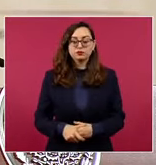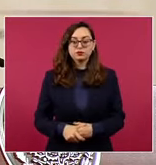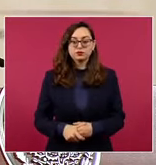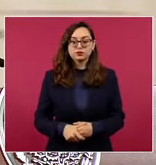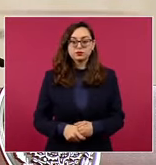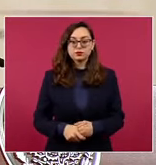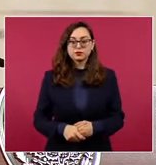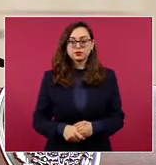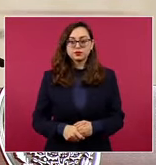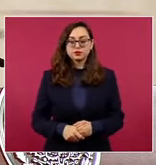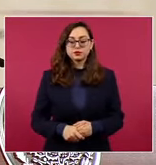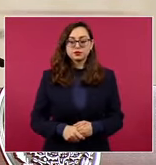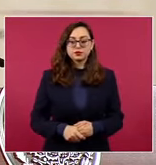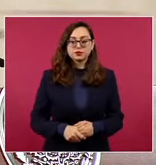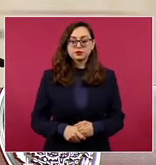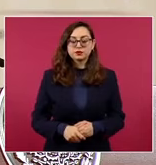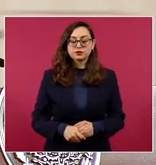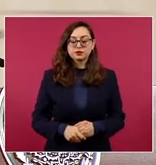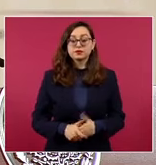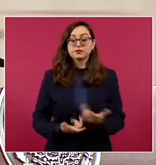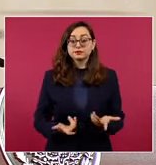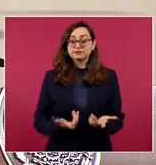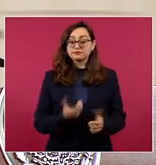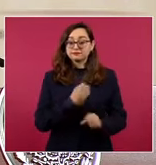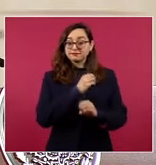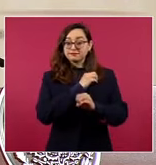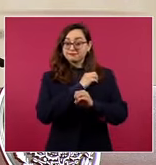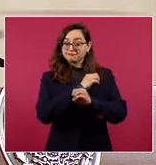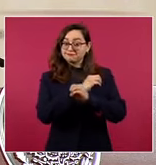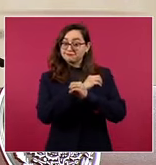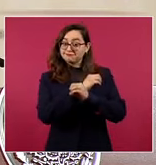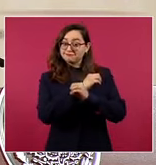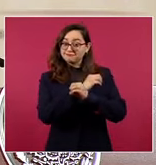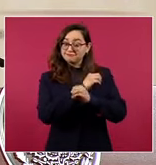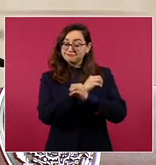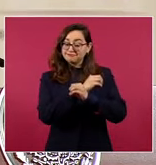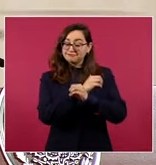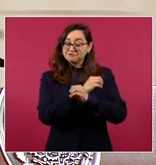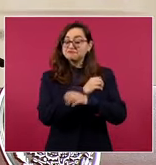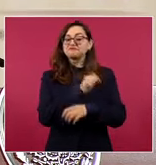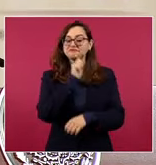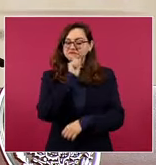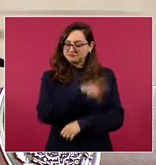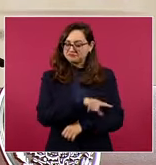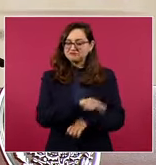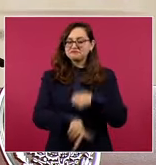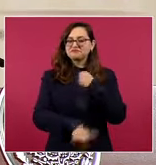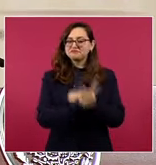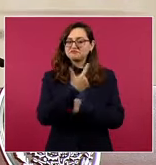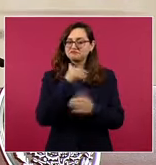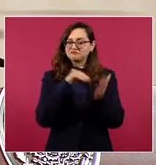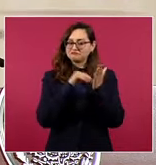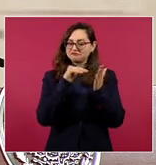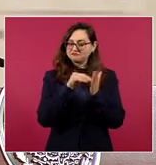Los Oxxo, como 12,000 millones.